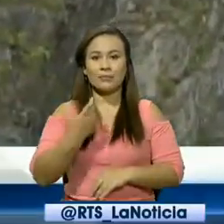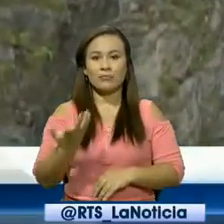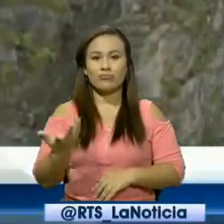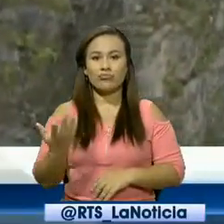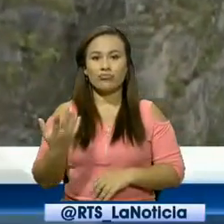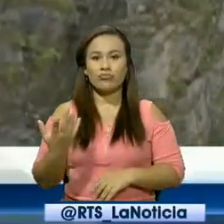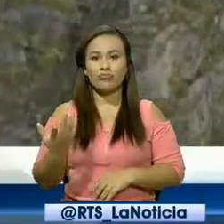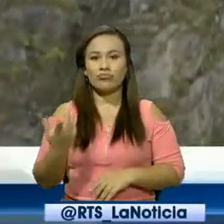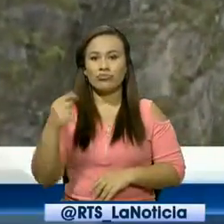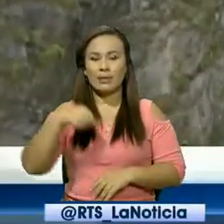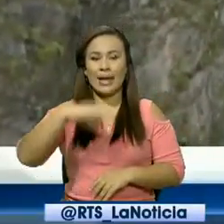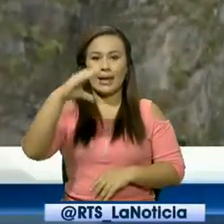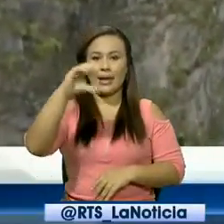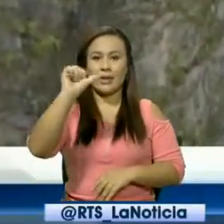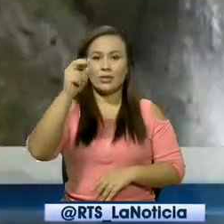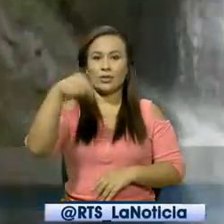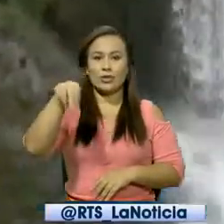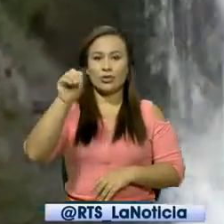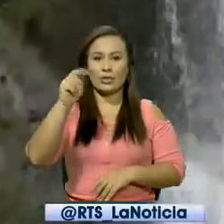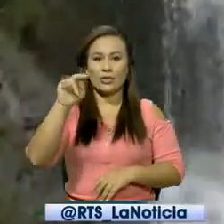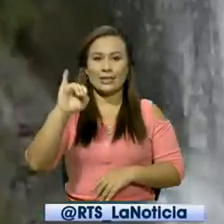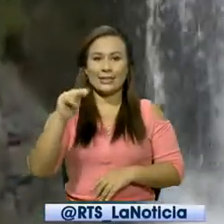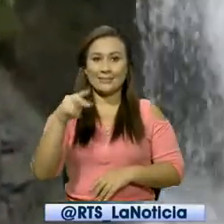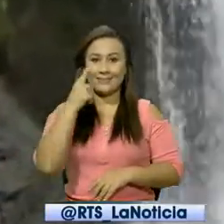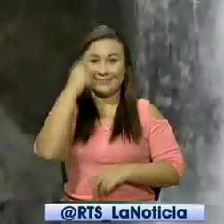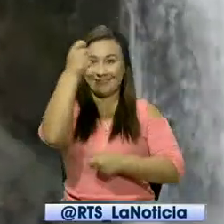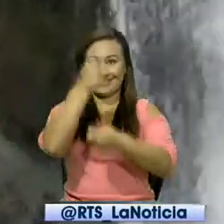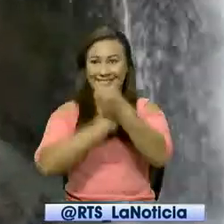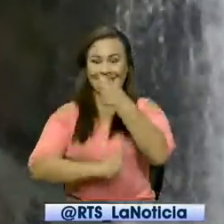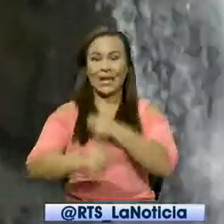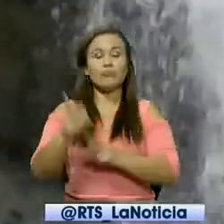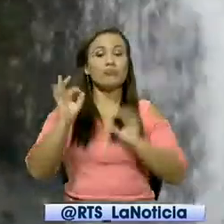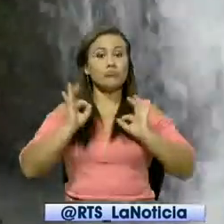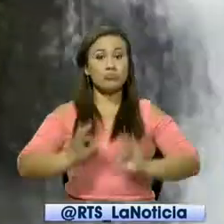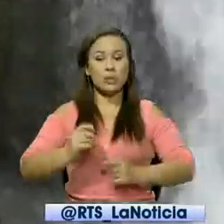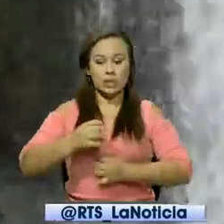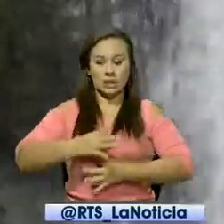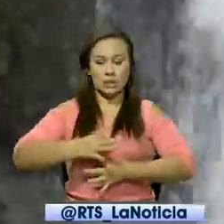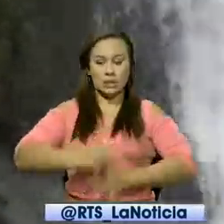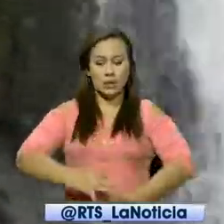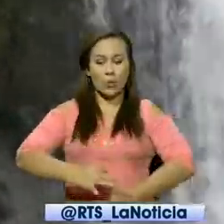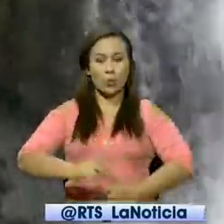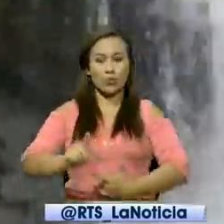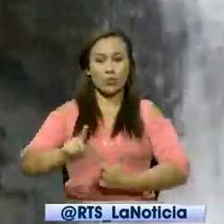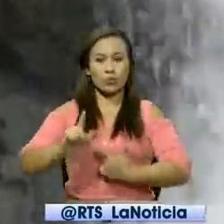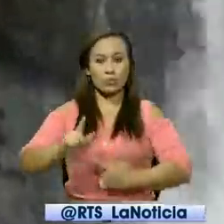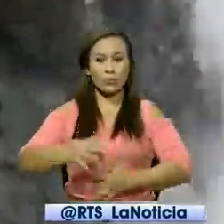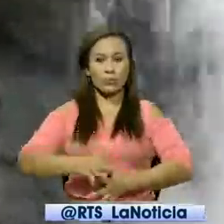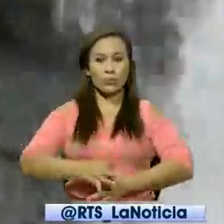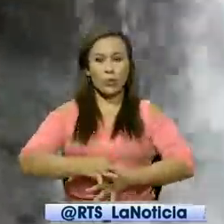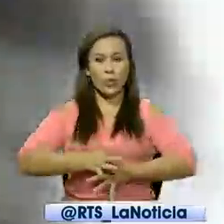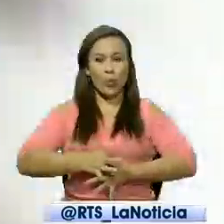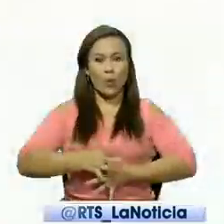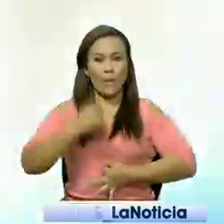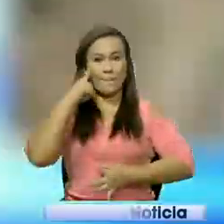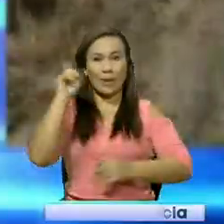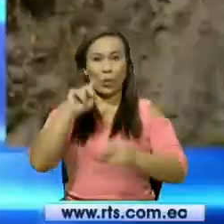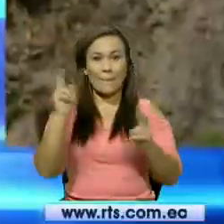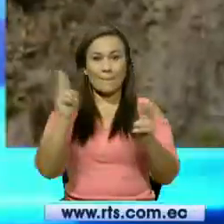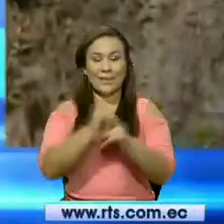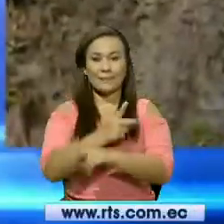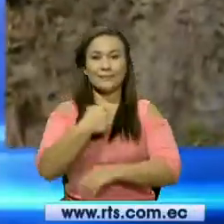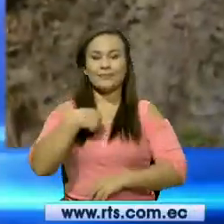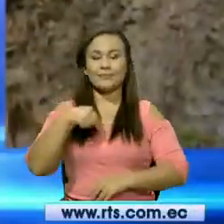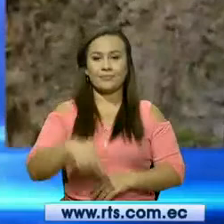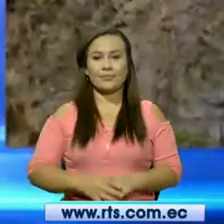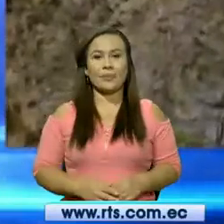nosotros es el canyoning, que es el descenso de cascadas. Todo esto con seguridad para que pueda disfrutar sin riesgos. Es verdad